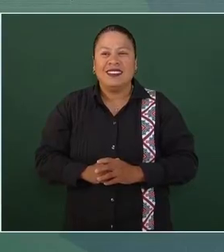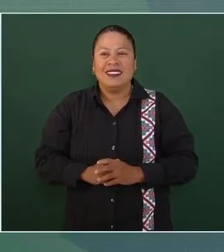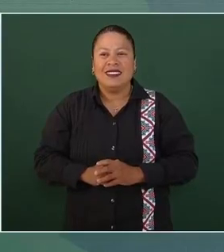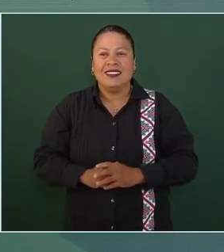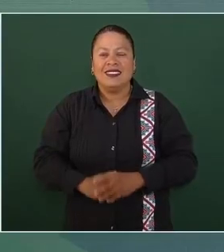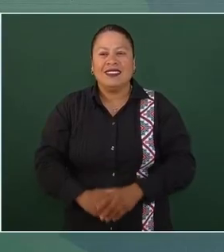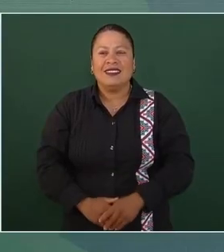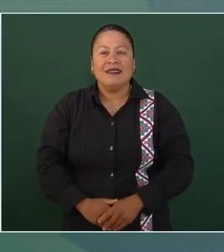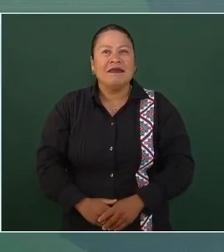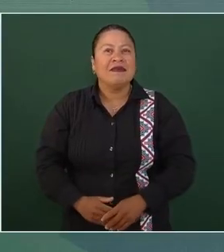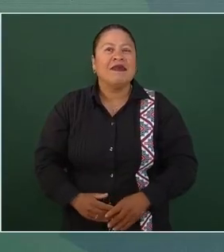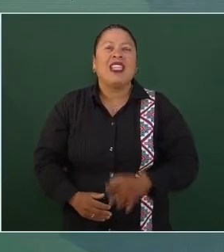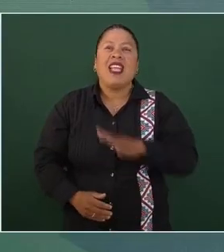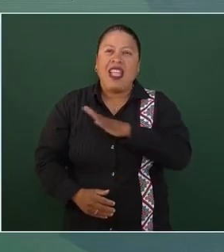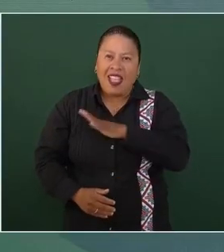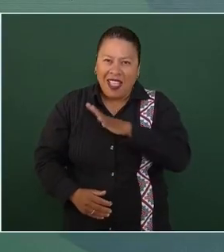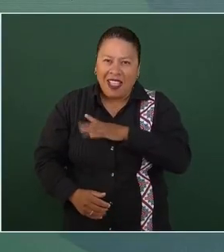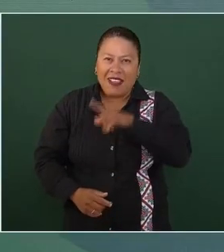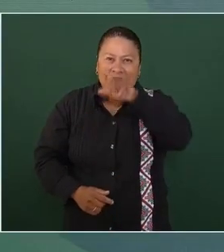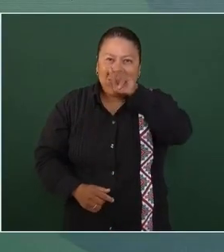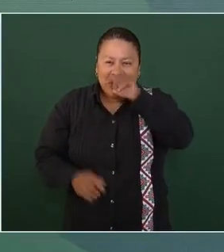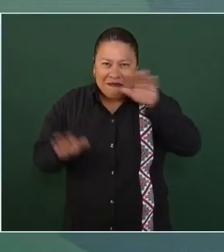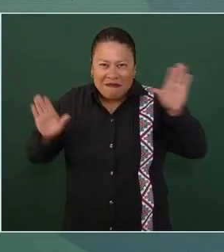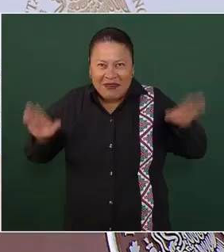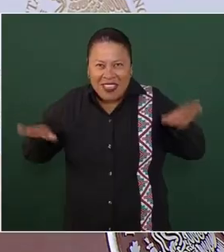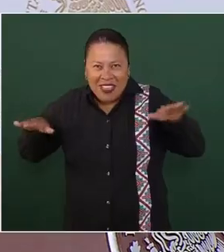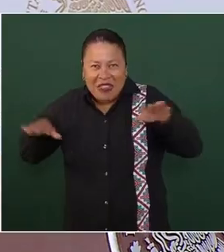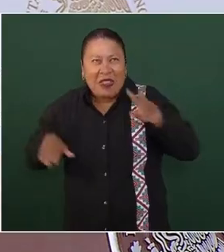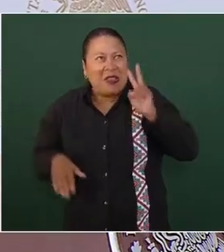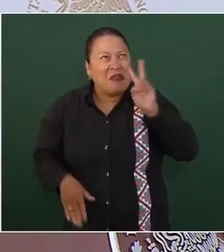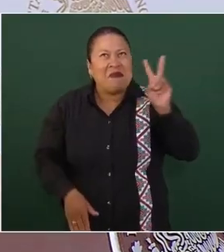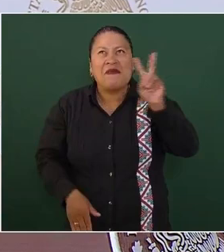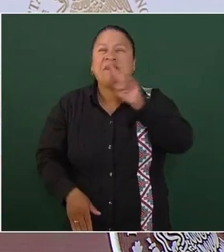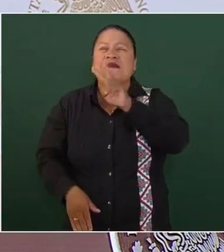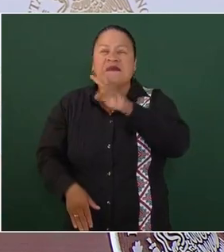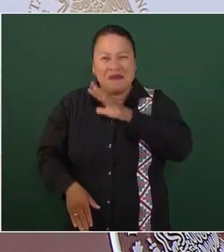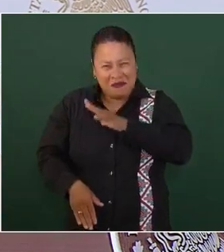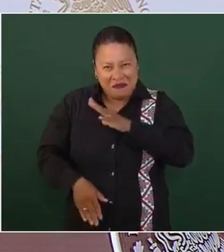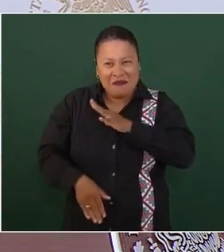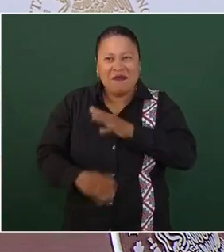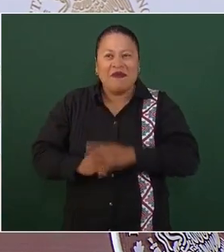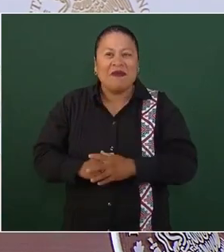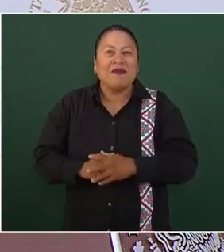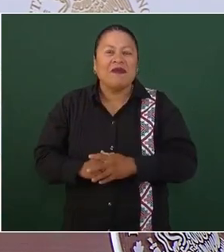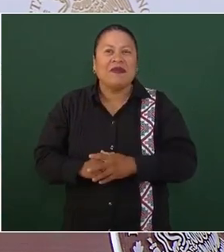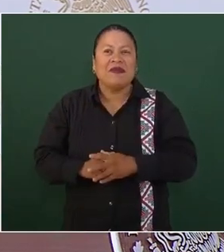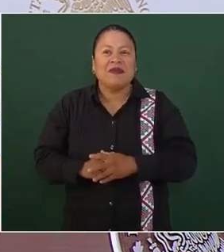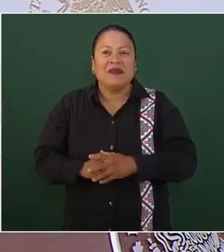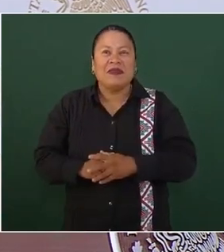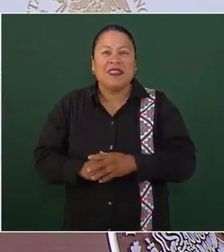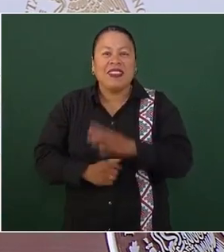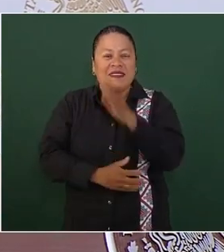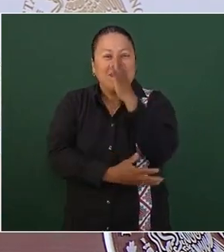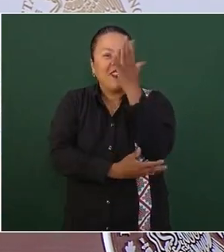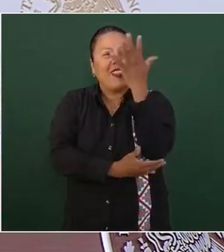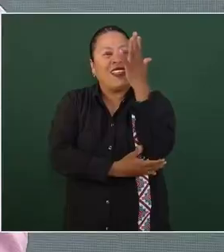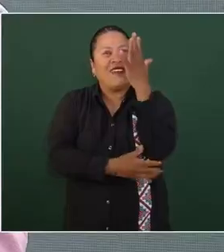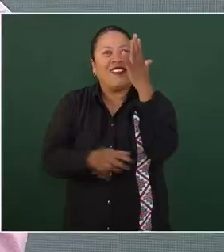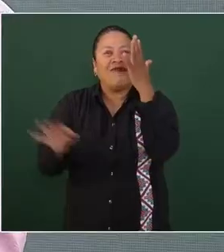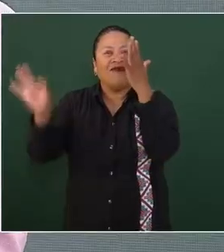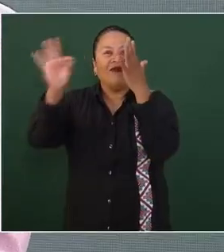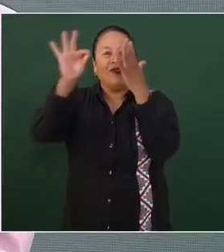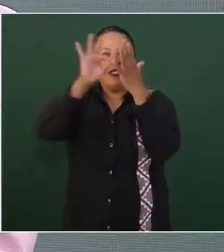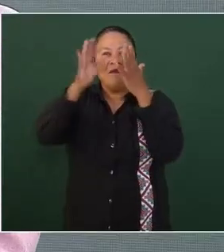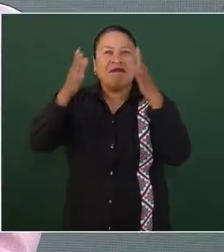y llegan pájaros y se posan en las copas de los árboles